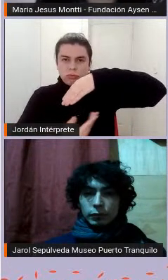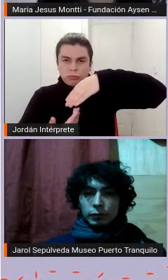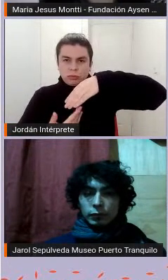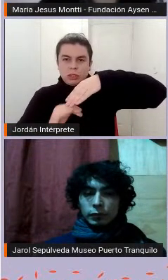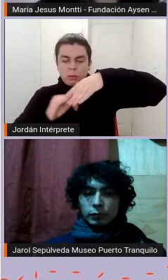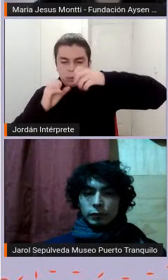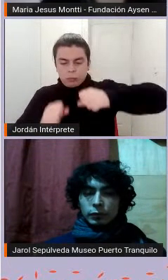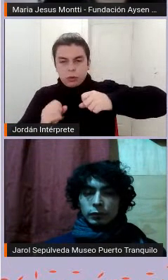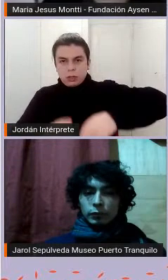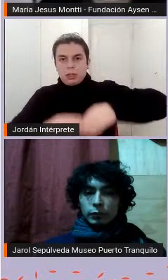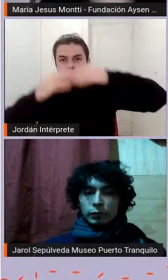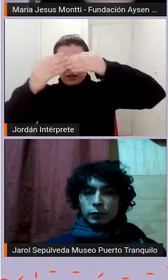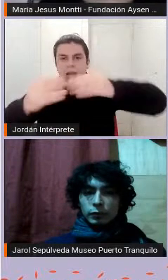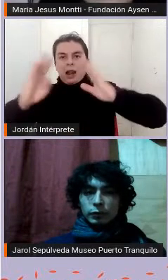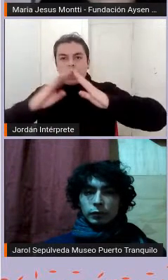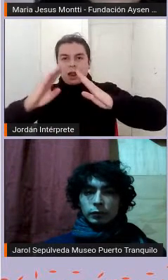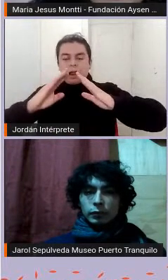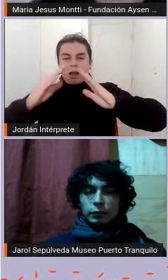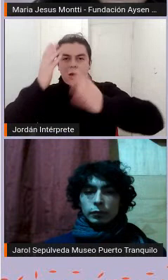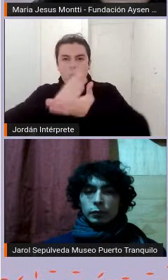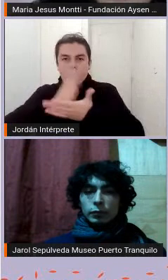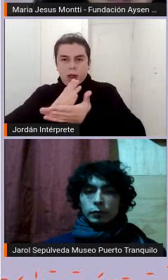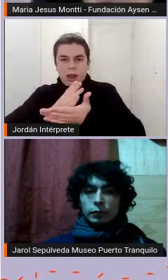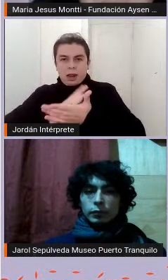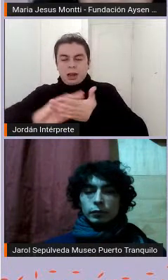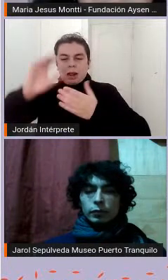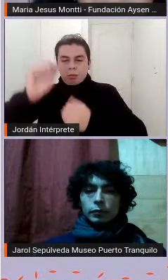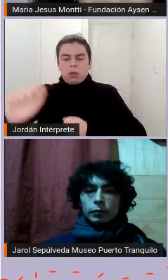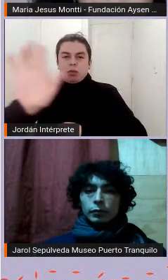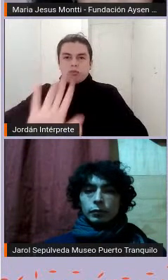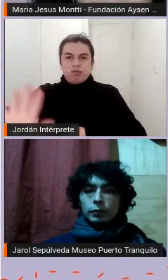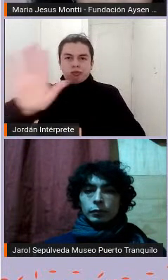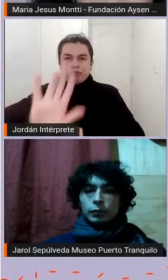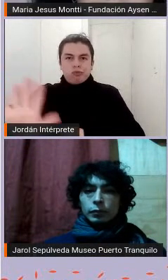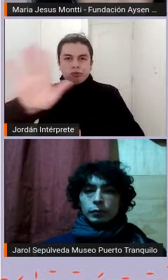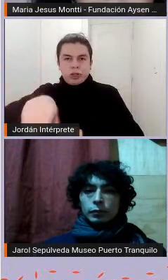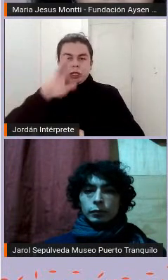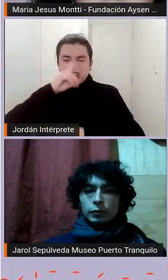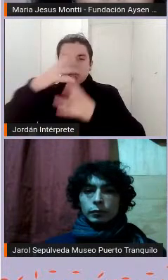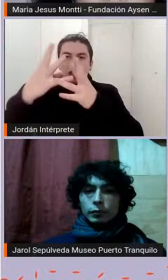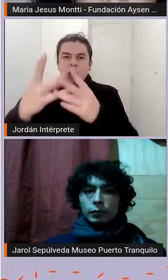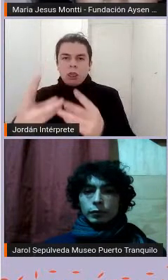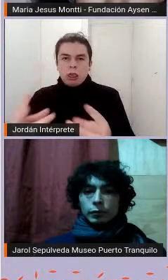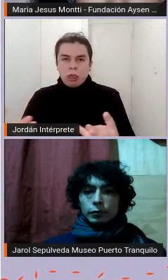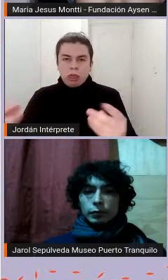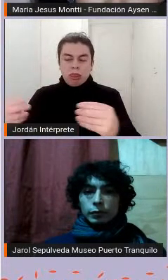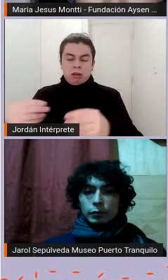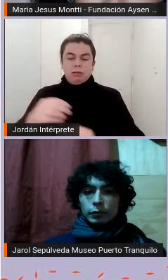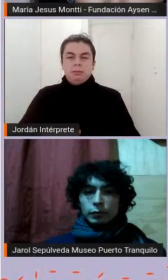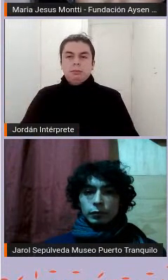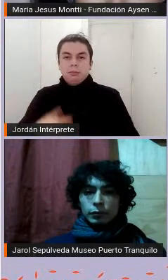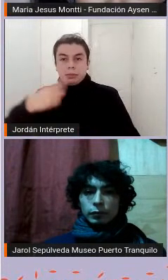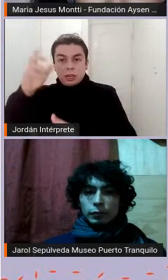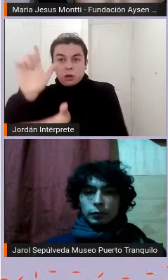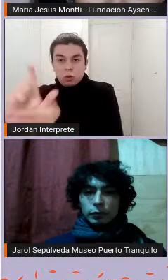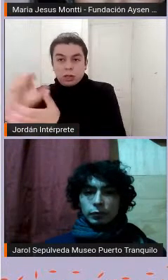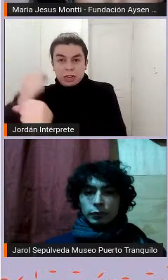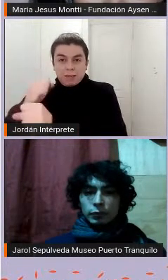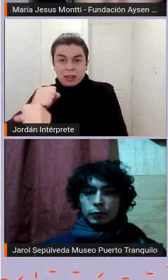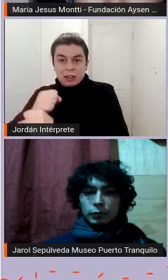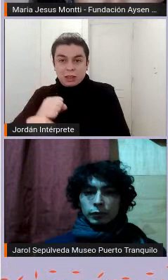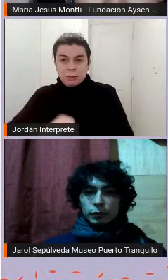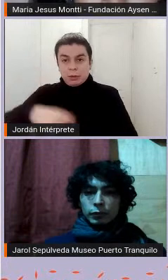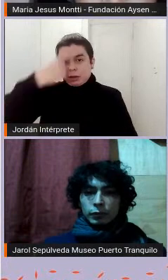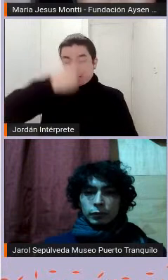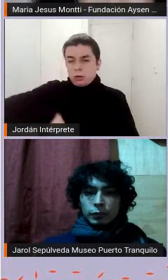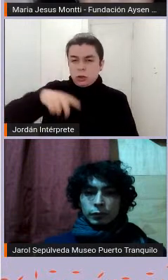montado fuera de la escuela y se conserve durante muchos años. Este es el lugar donde trabajamos. Aquí hay unas personas que están observando el cráneo